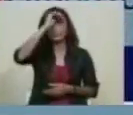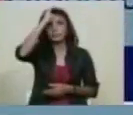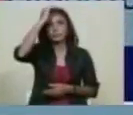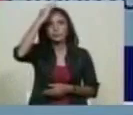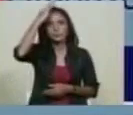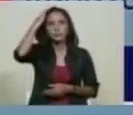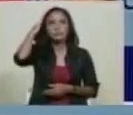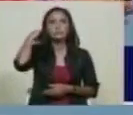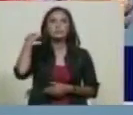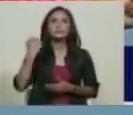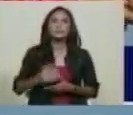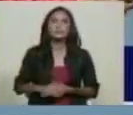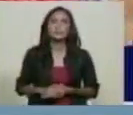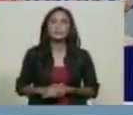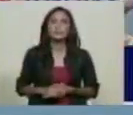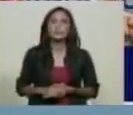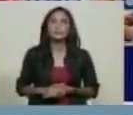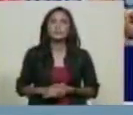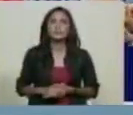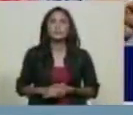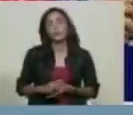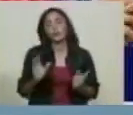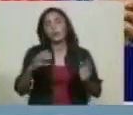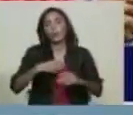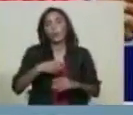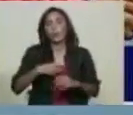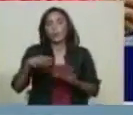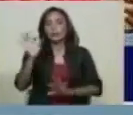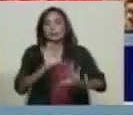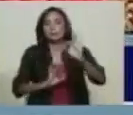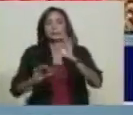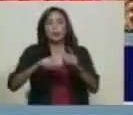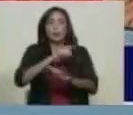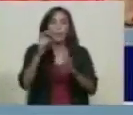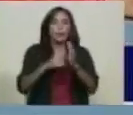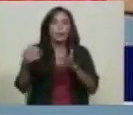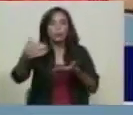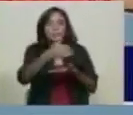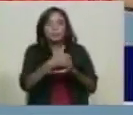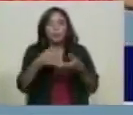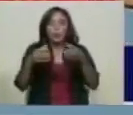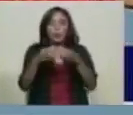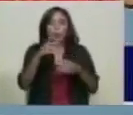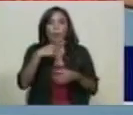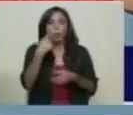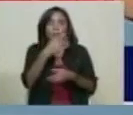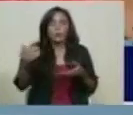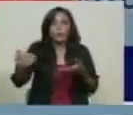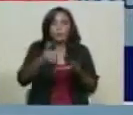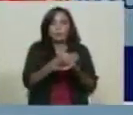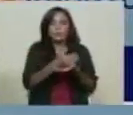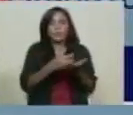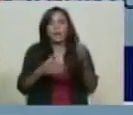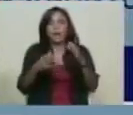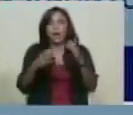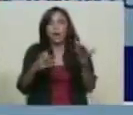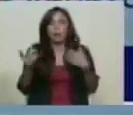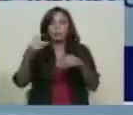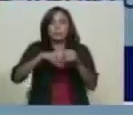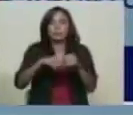Sectores especiales, no pudiéramos nosotros cada sector, porque si no sería una dirección nacional muy